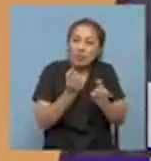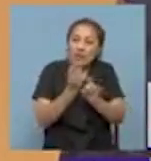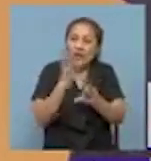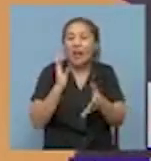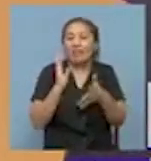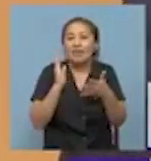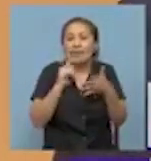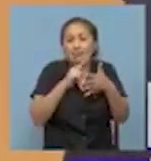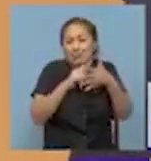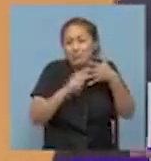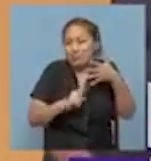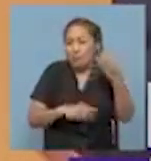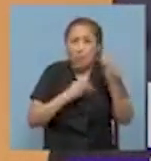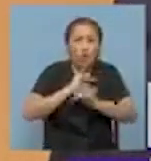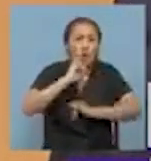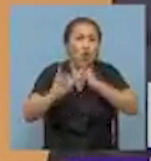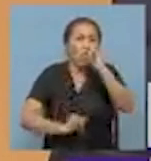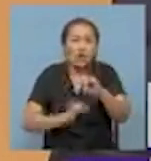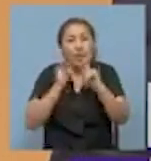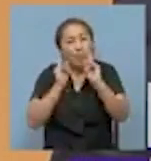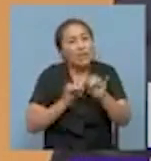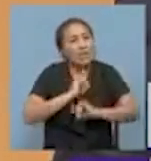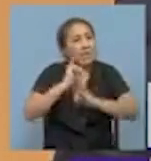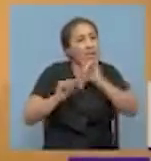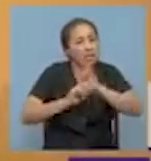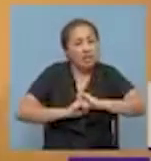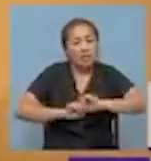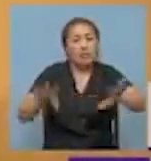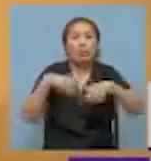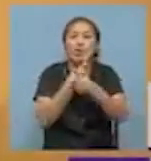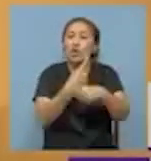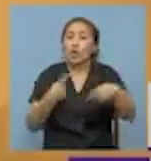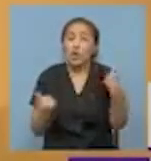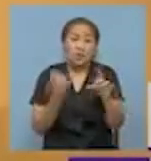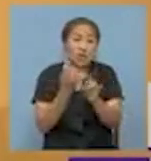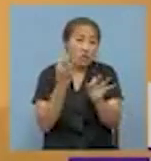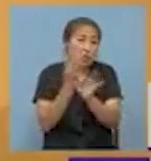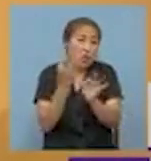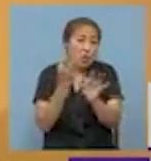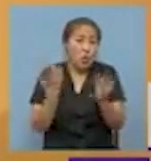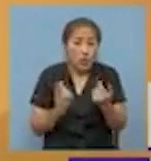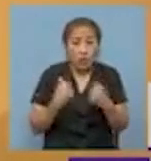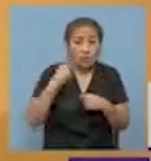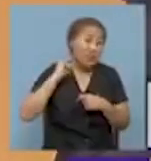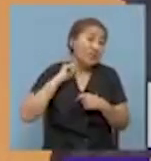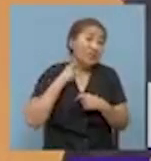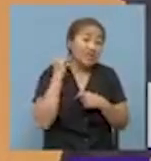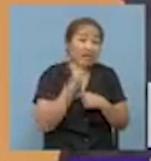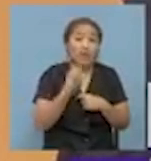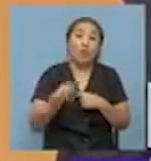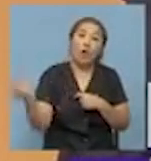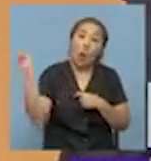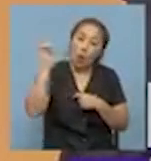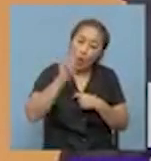masturbación que hay también que se acá nos conocieron varias clases una escuela a un niño de 13 años volvió